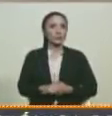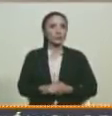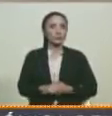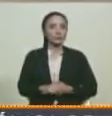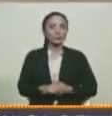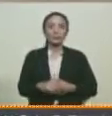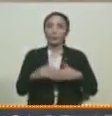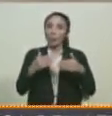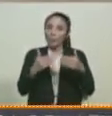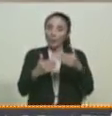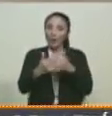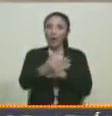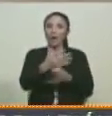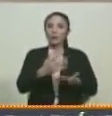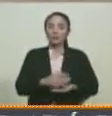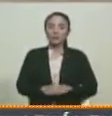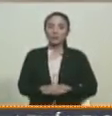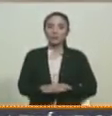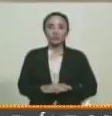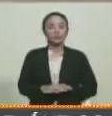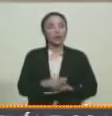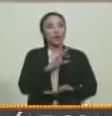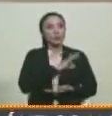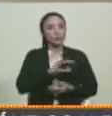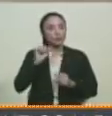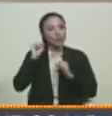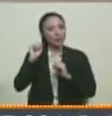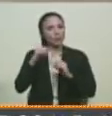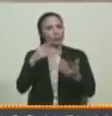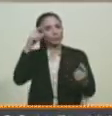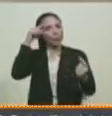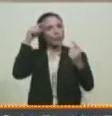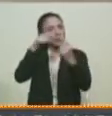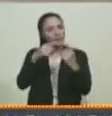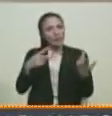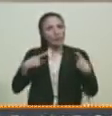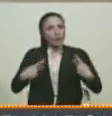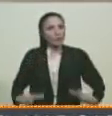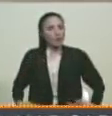Construir el socialismo es el objetivo de nuestra vida.